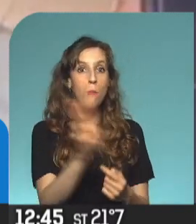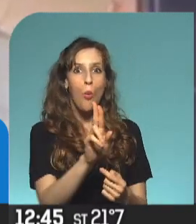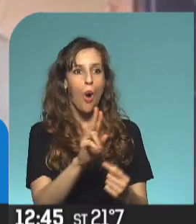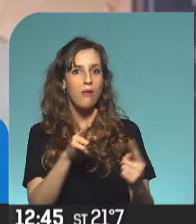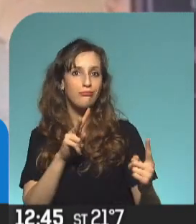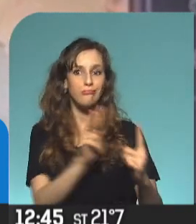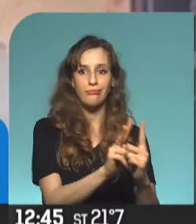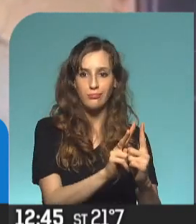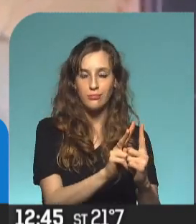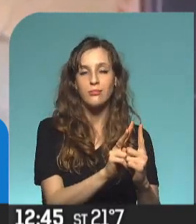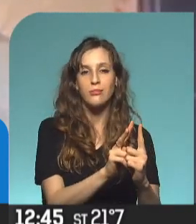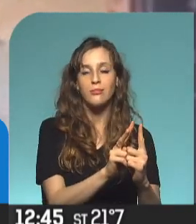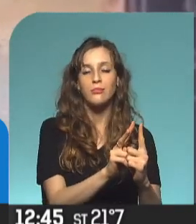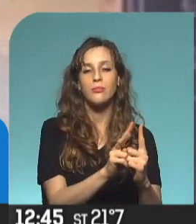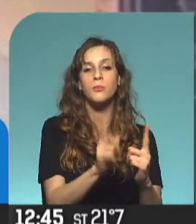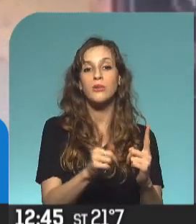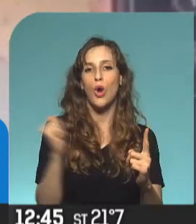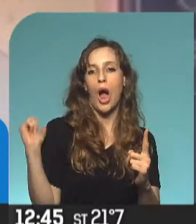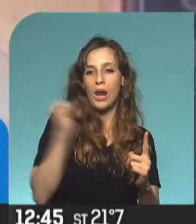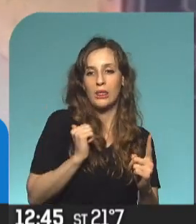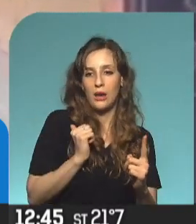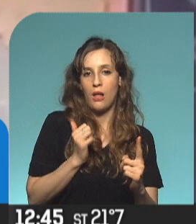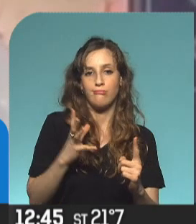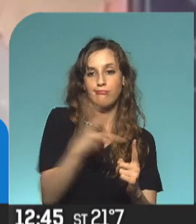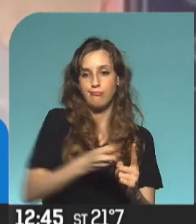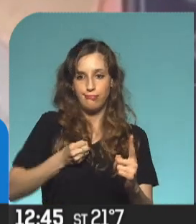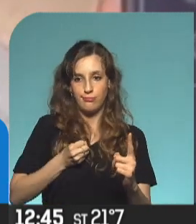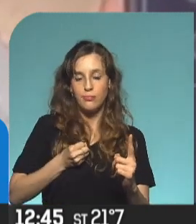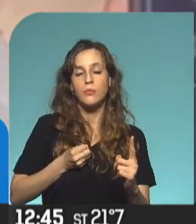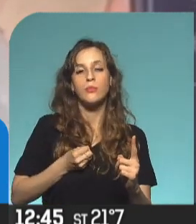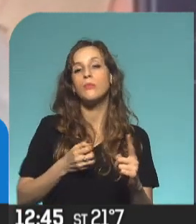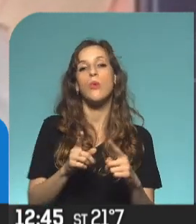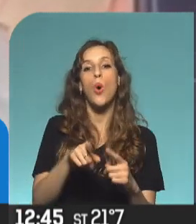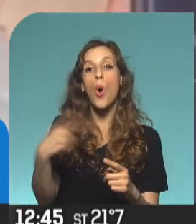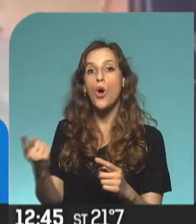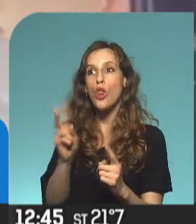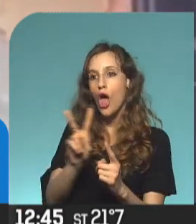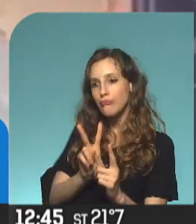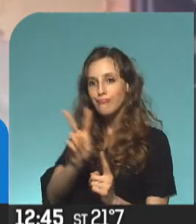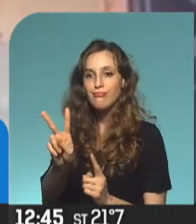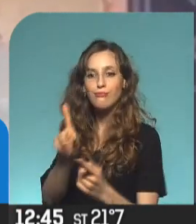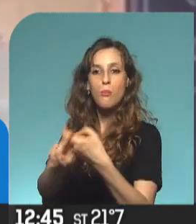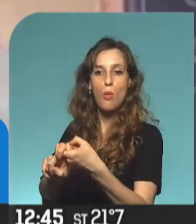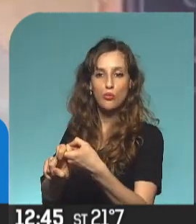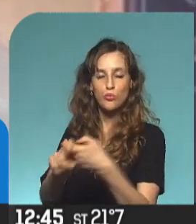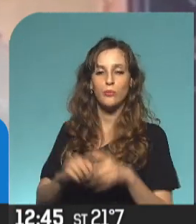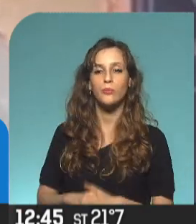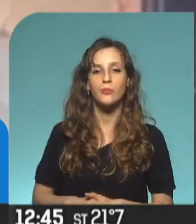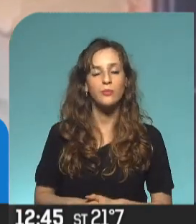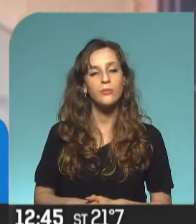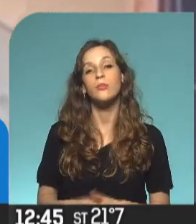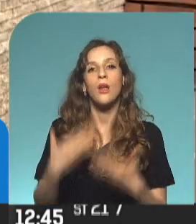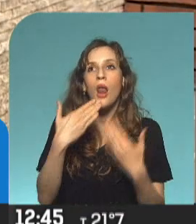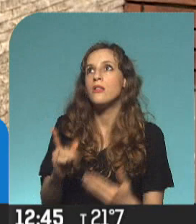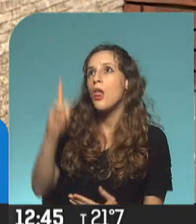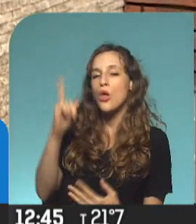Betty, para sustraerle la cartera. Los otros forcejean con su marido para llevarse el auto. Gracias a Dios estamos bien